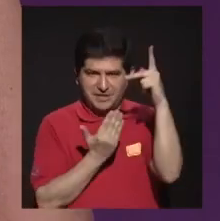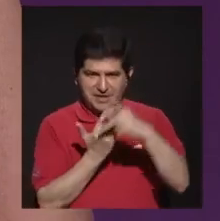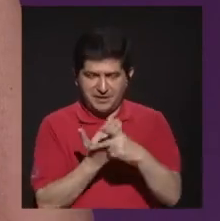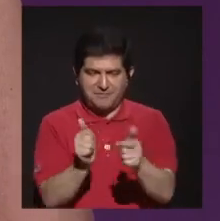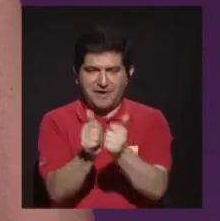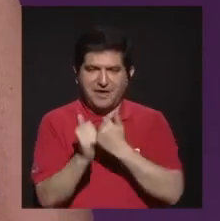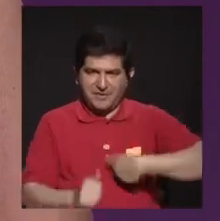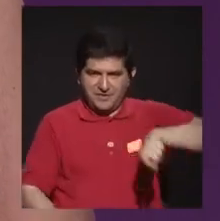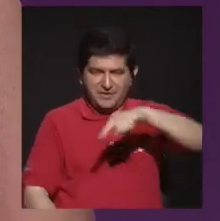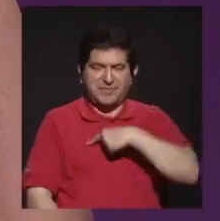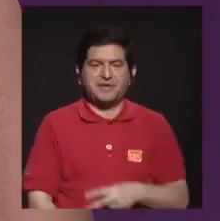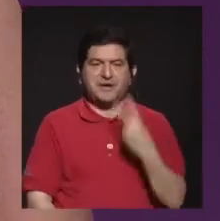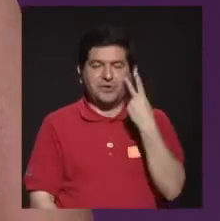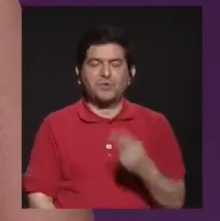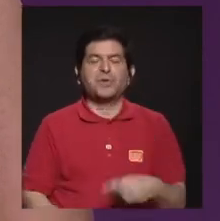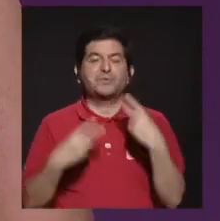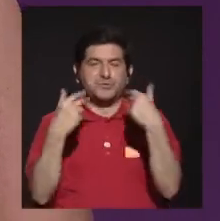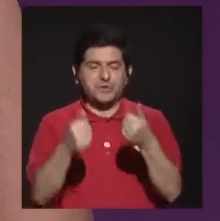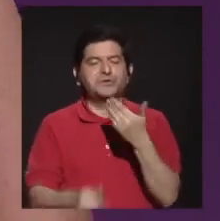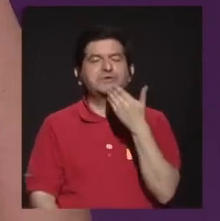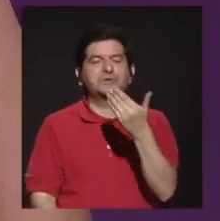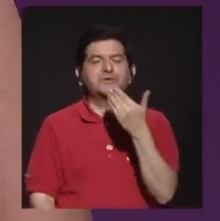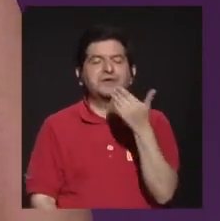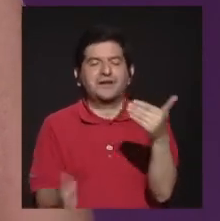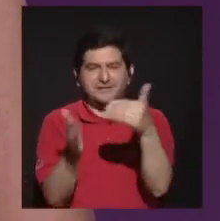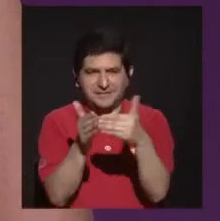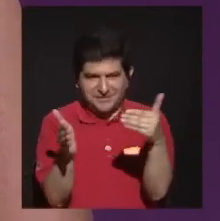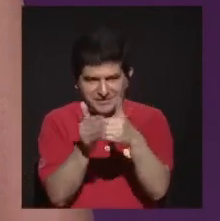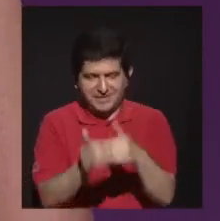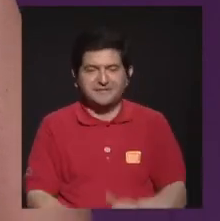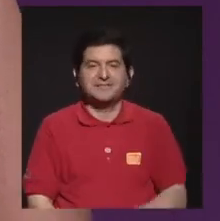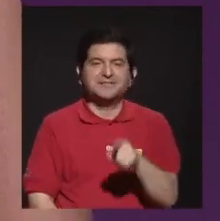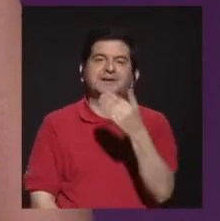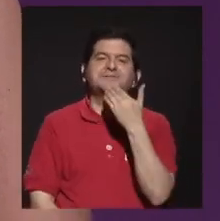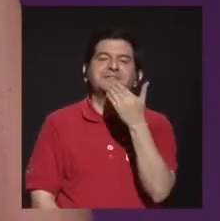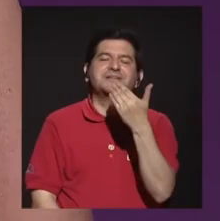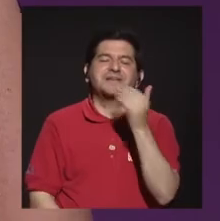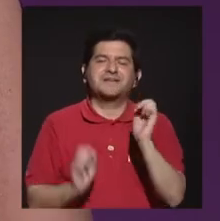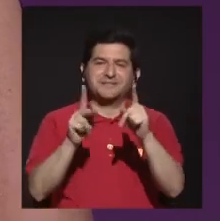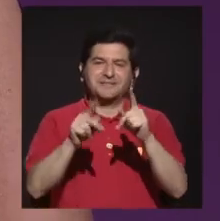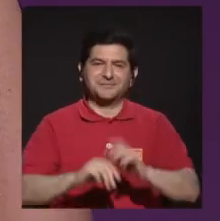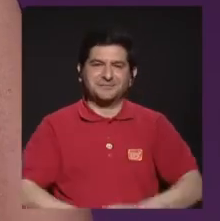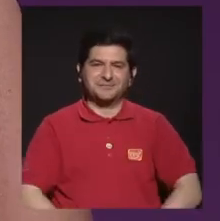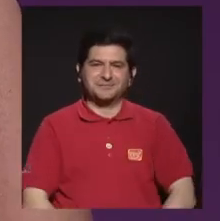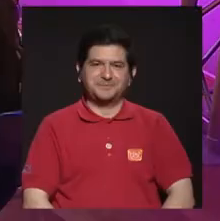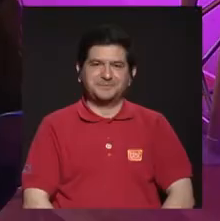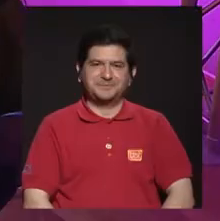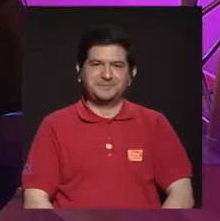acompañado. Nos vemos pronto y muchas gracias nuevamente. Muchas gracias por la oportunidad.